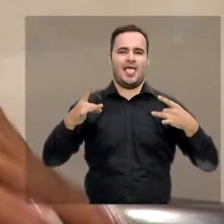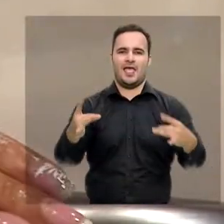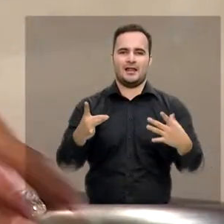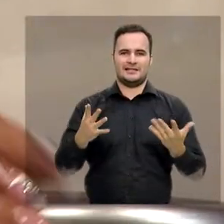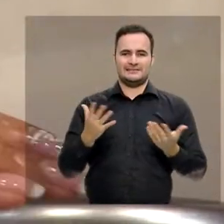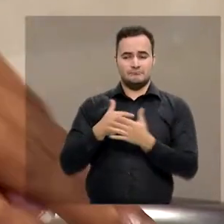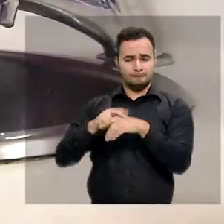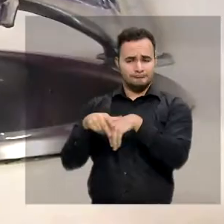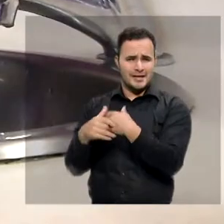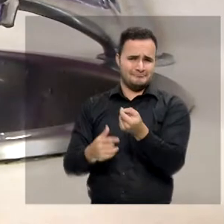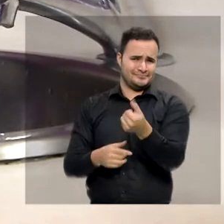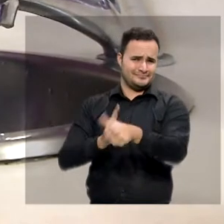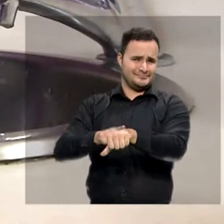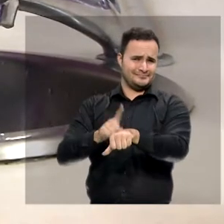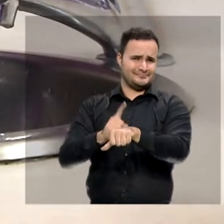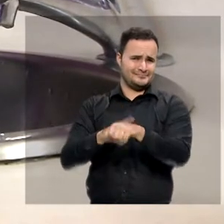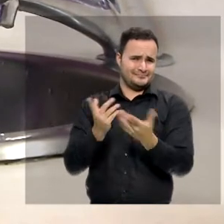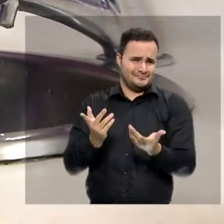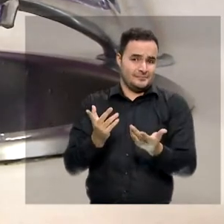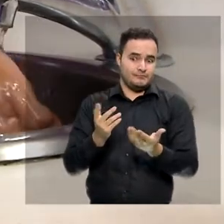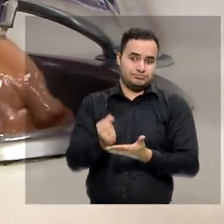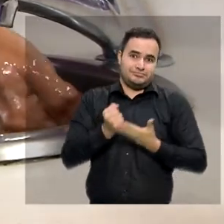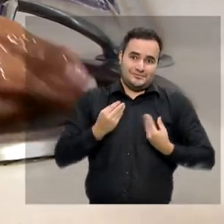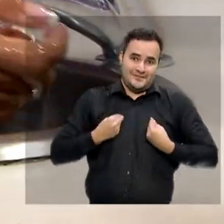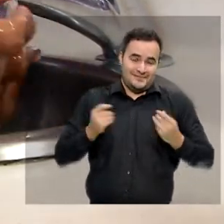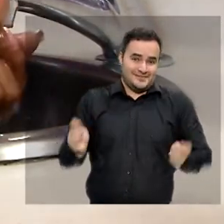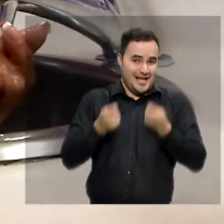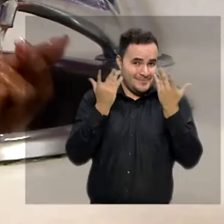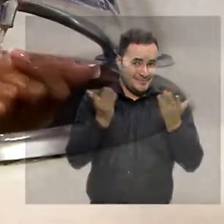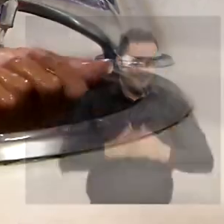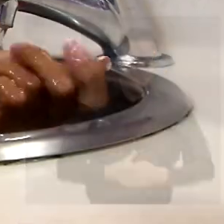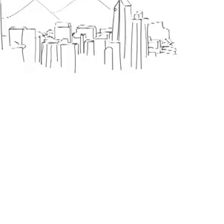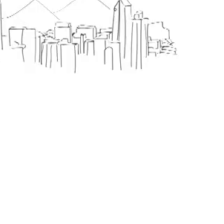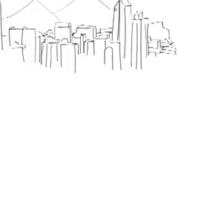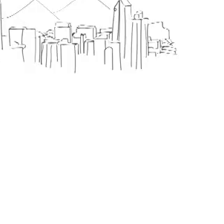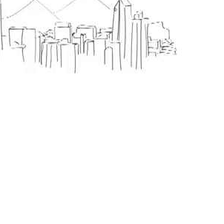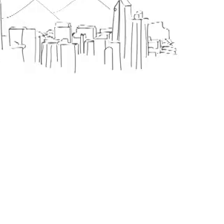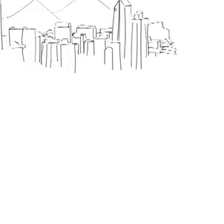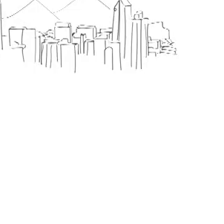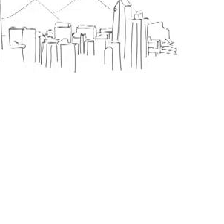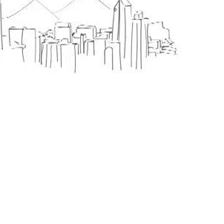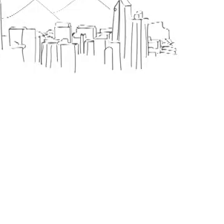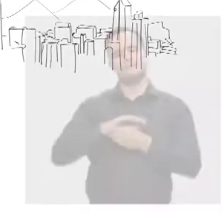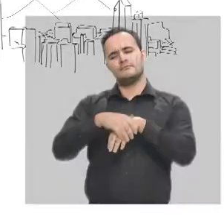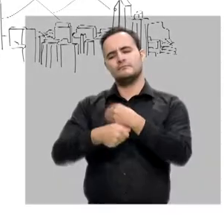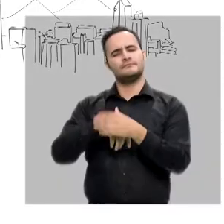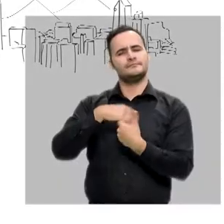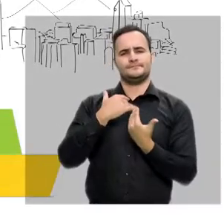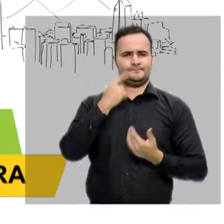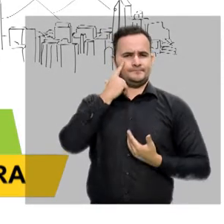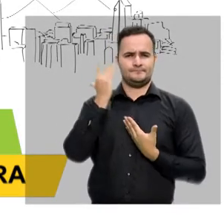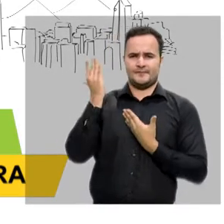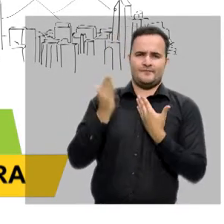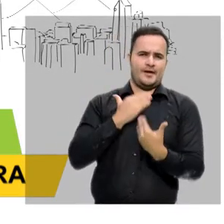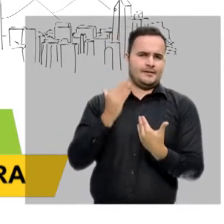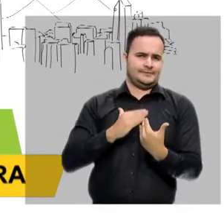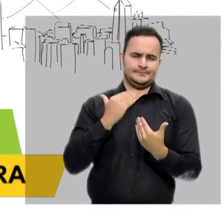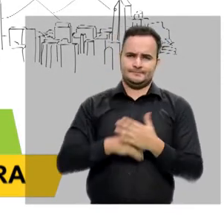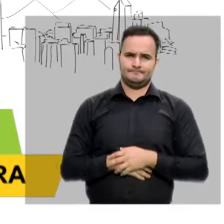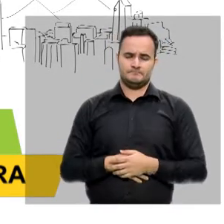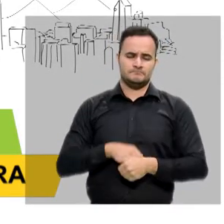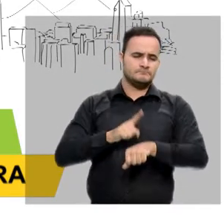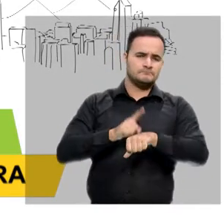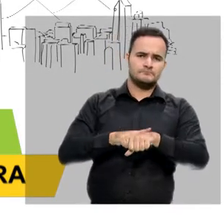de contagio. Lavarlas no tarda ni un minuto, pero sí te puede salvar la vida. Este lavado de manos lo hacemos de una manera muy simple.